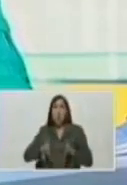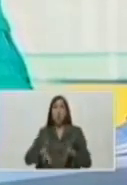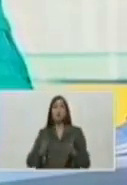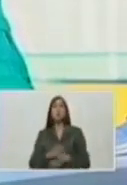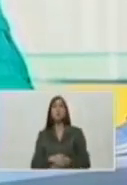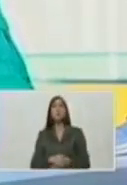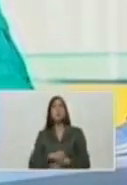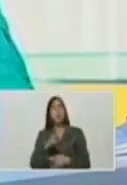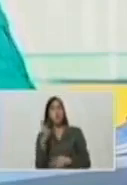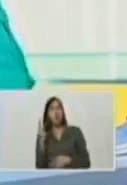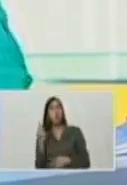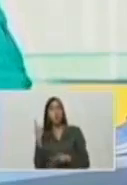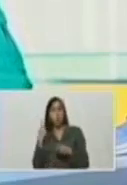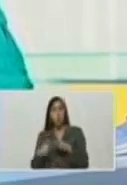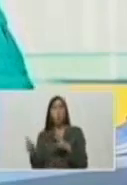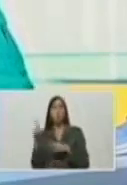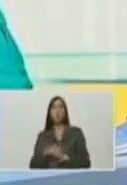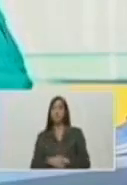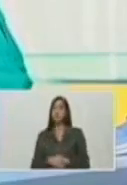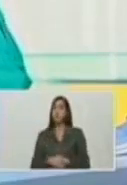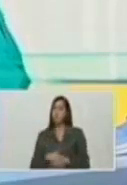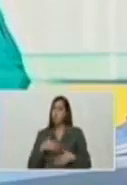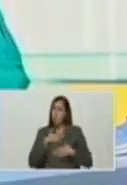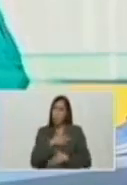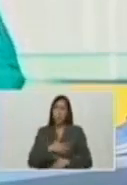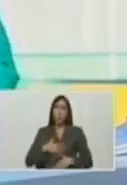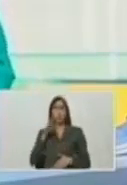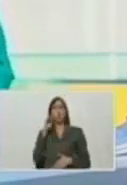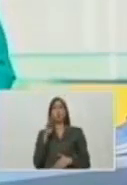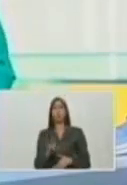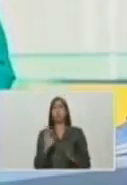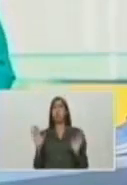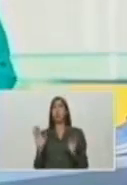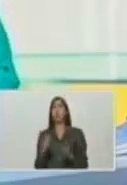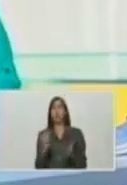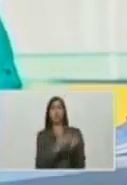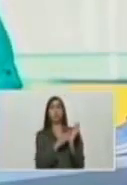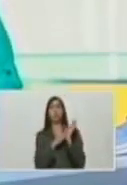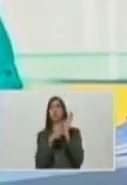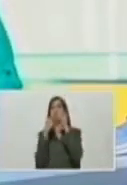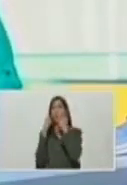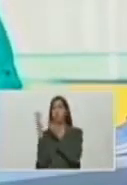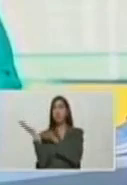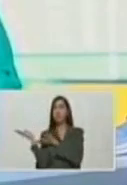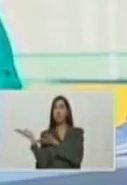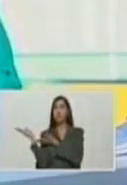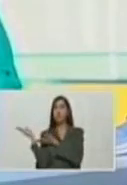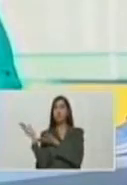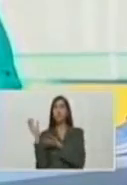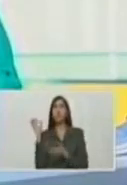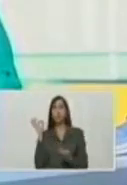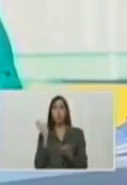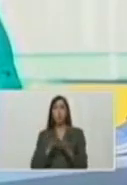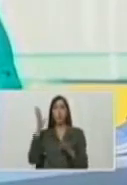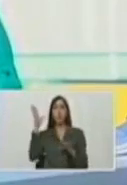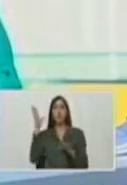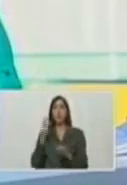segundo. ¿Ah? Hemos venido a disfrutar, de verdad. Aquí está Gaceta Hípica, suerte y Gaceta